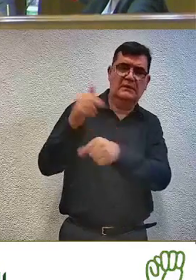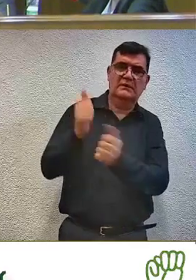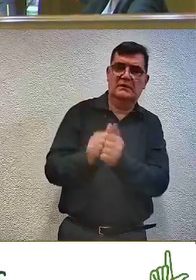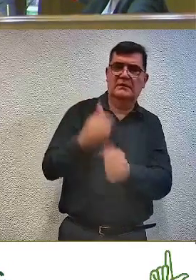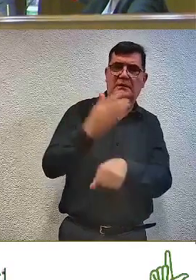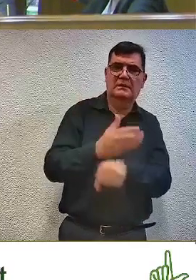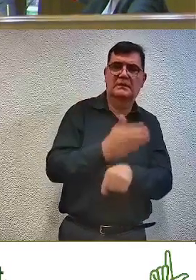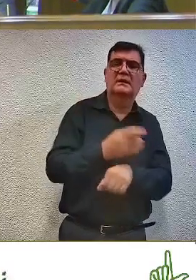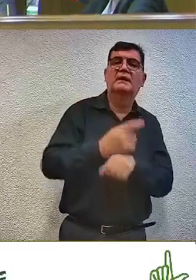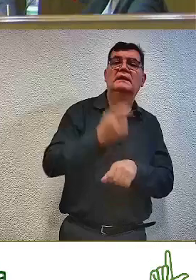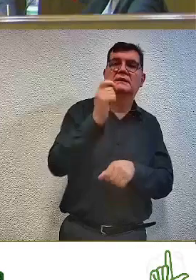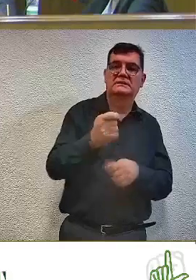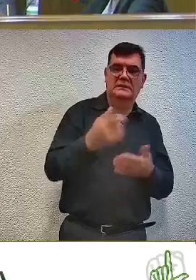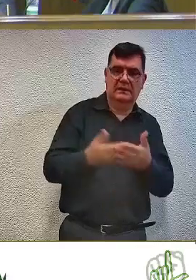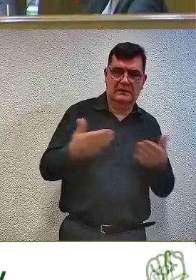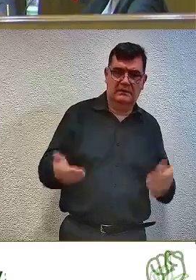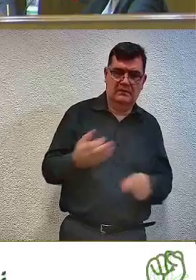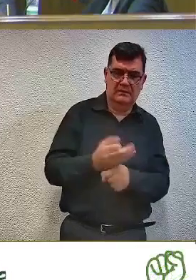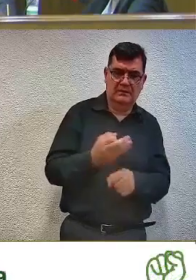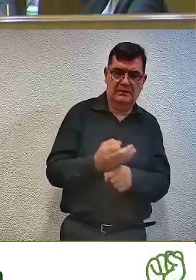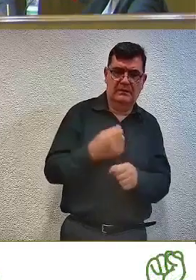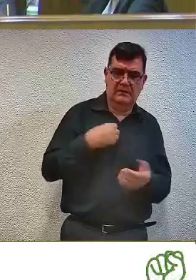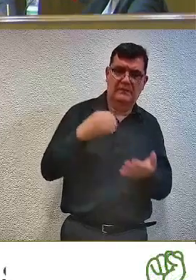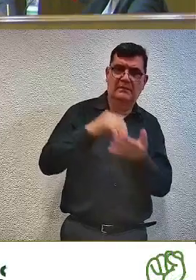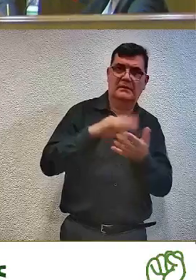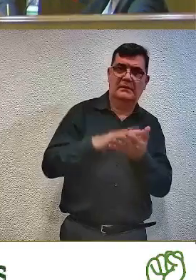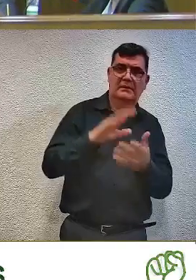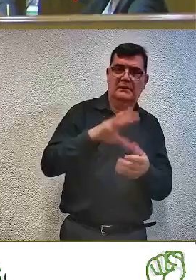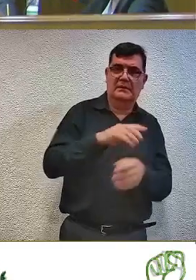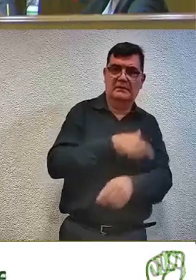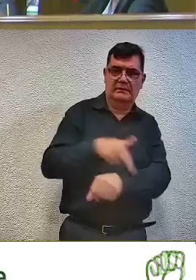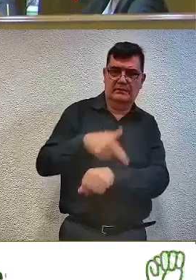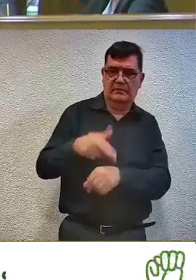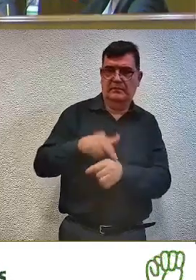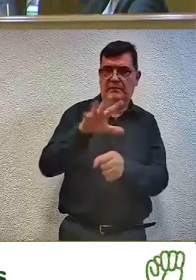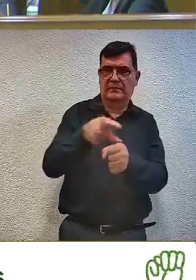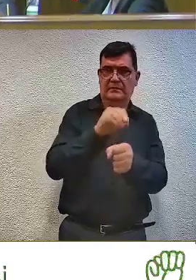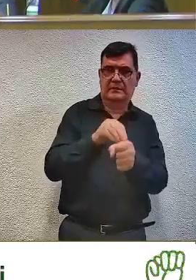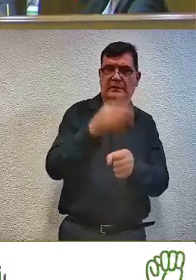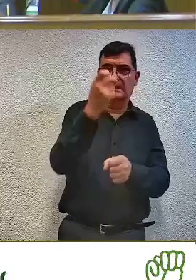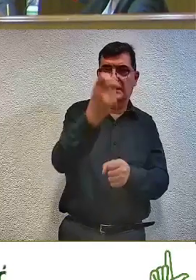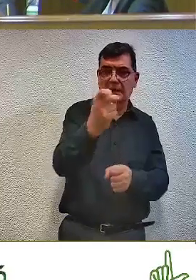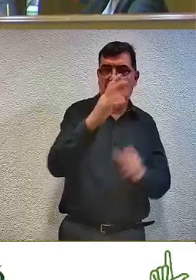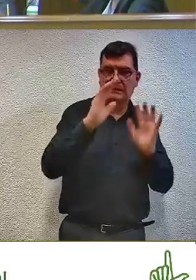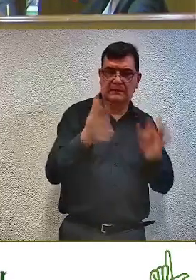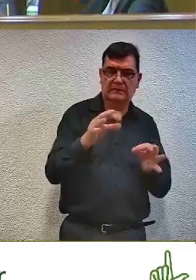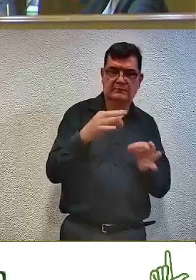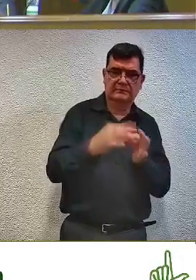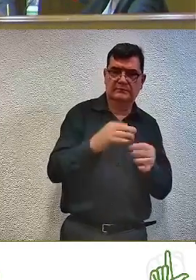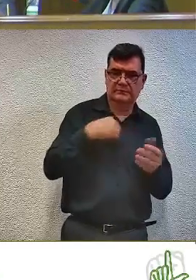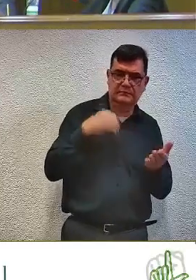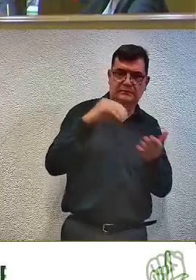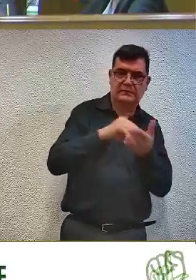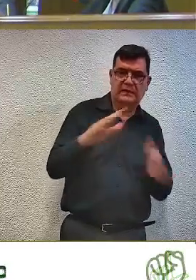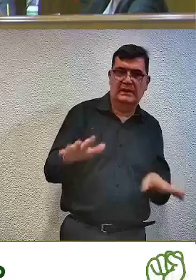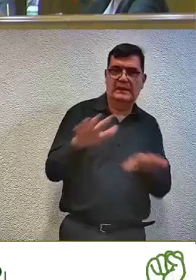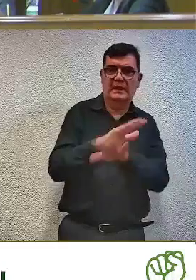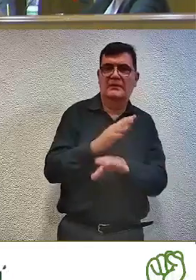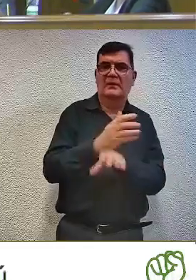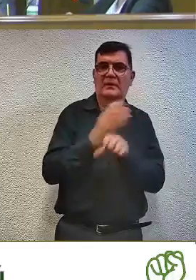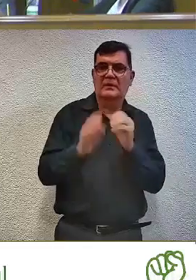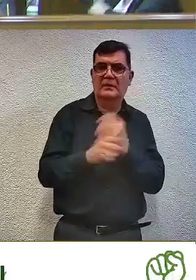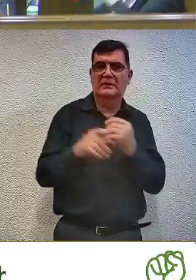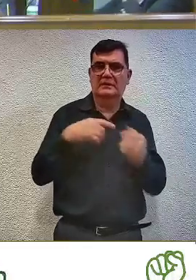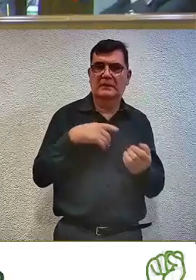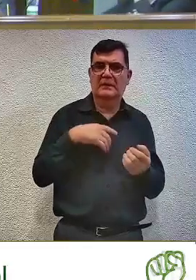lo que implica que el actor ha alcanzado la pretensión planteada. En consecuencia, Se ha configurado un cambio de situación jurídica que